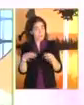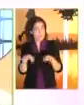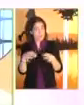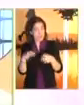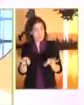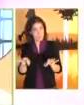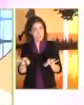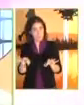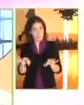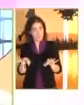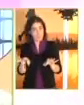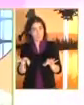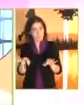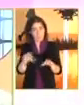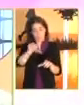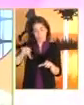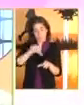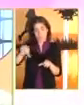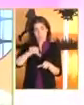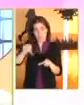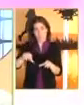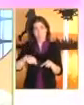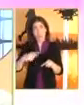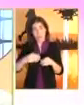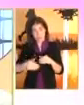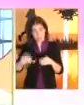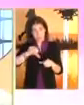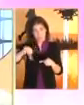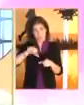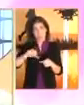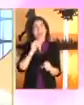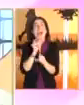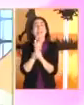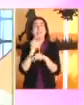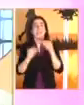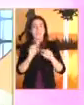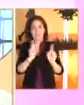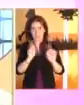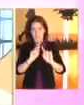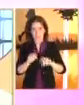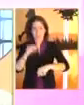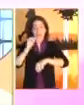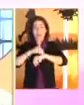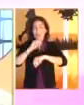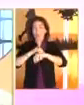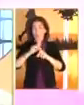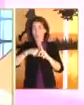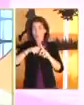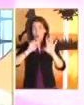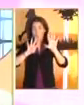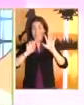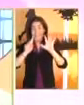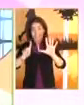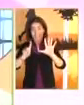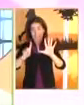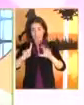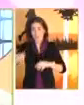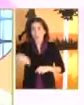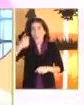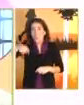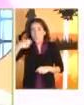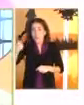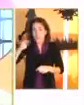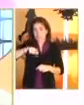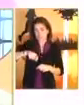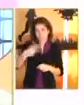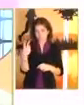sea antibacteriano, alcohol de 96 grados, 2 cucharas soperas y servilletas por si acaso. Vayan preparando